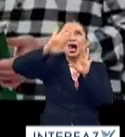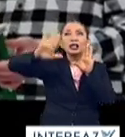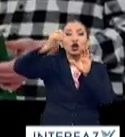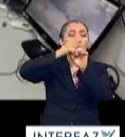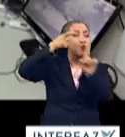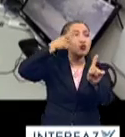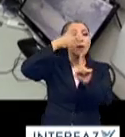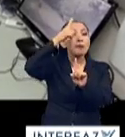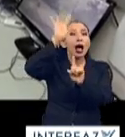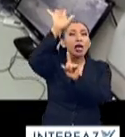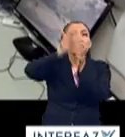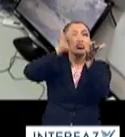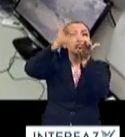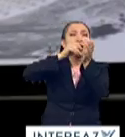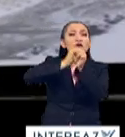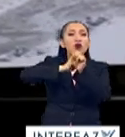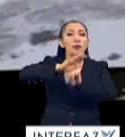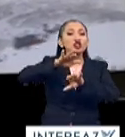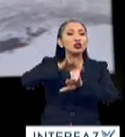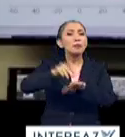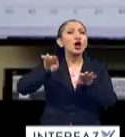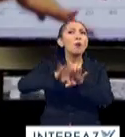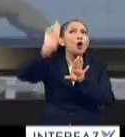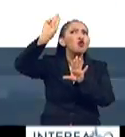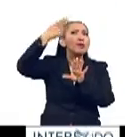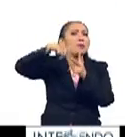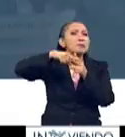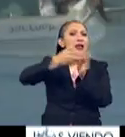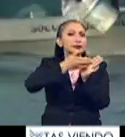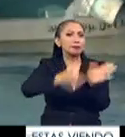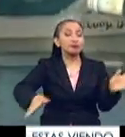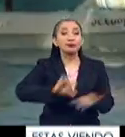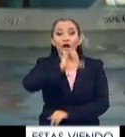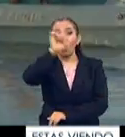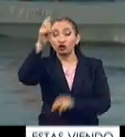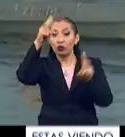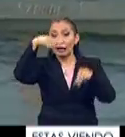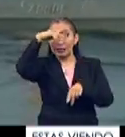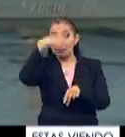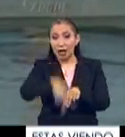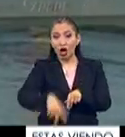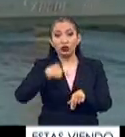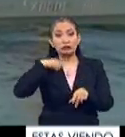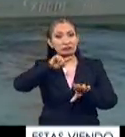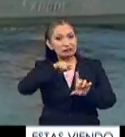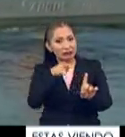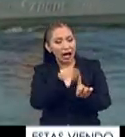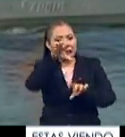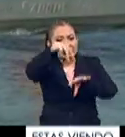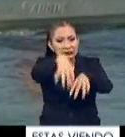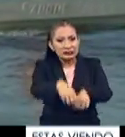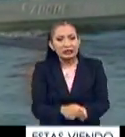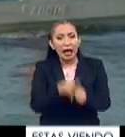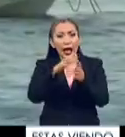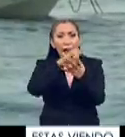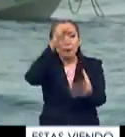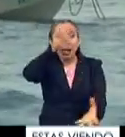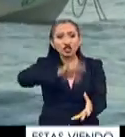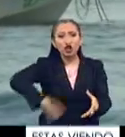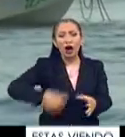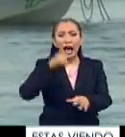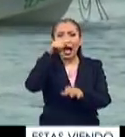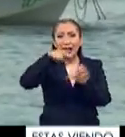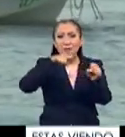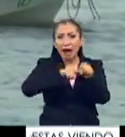el propósito de obtener información sobre el origen del universo. Por otra parte, en México se ha alcanzado la captura máxima de la mayoría de